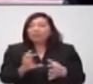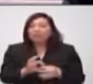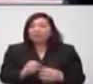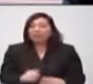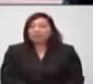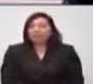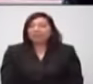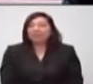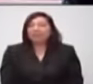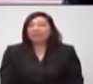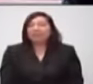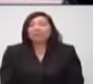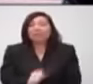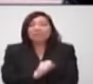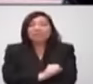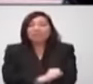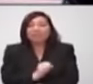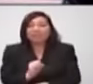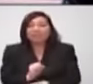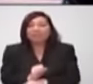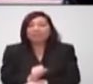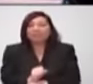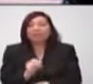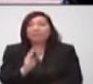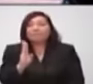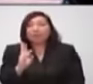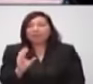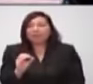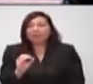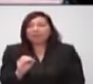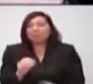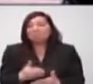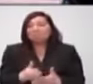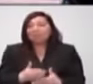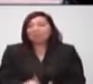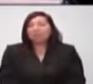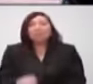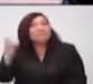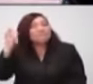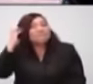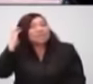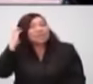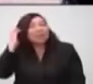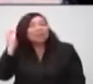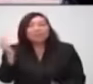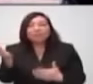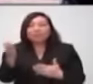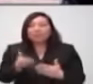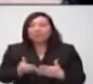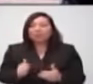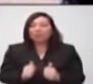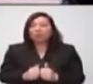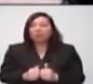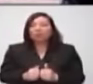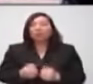Entre San Isidro y Barranco tenemos la parte de Miraflores, hacer este malecón con